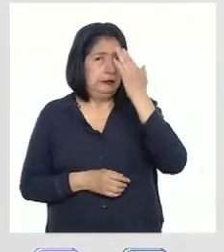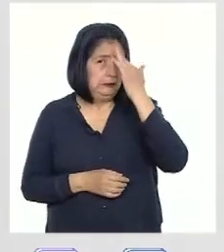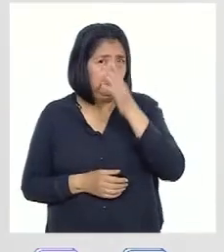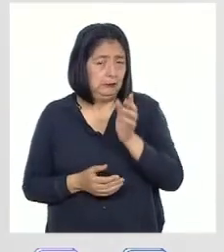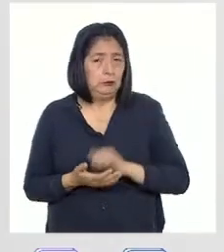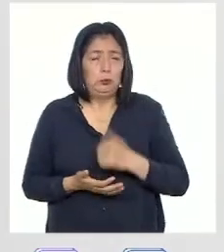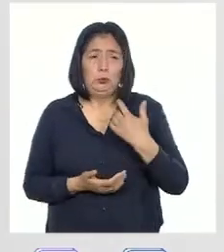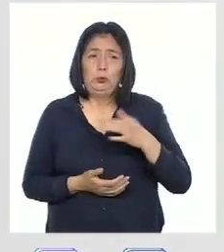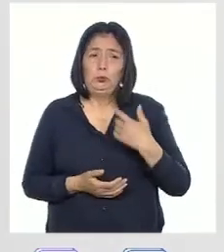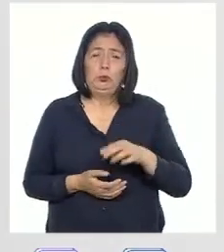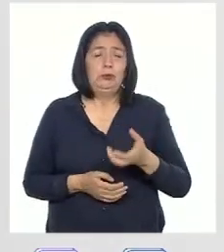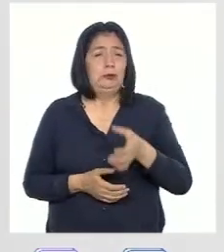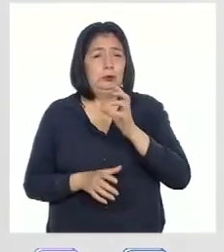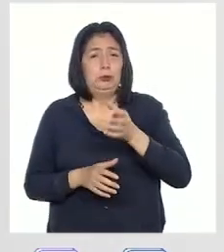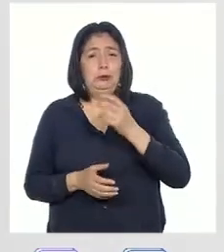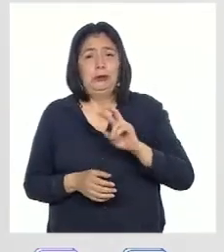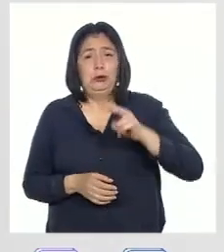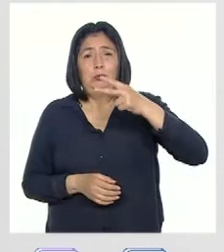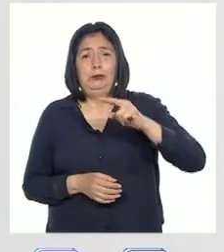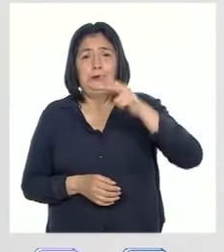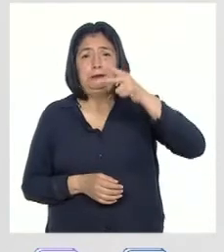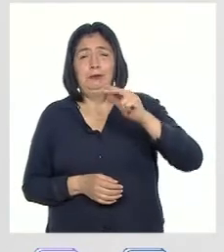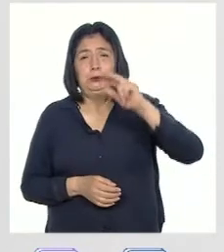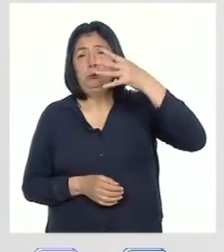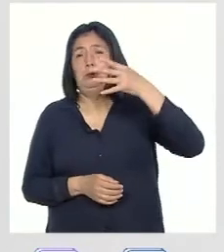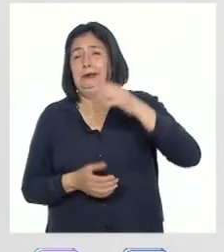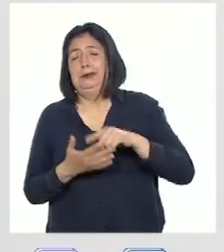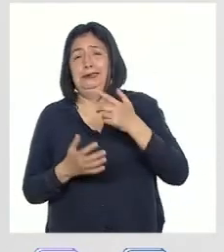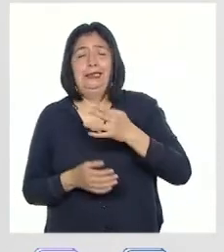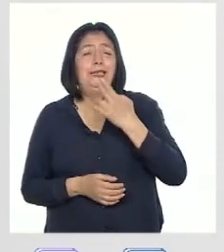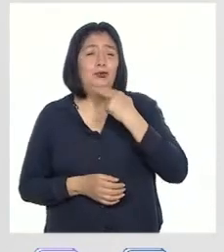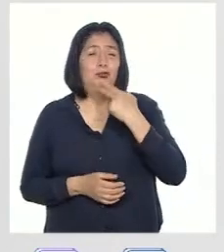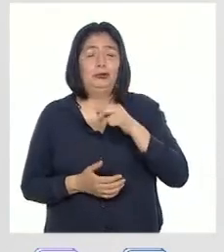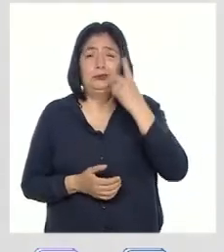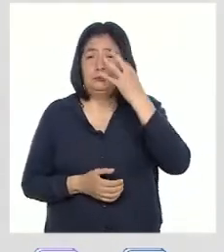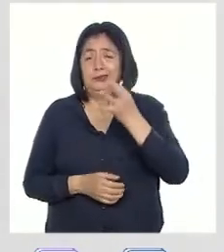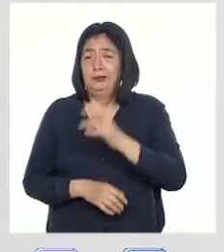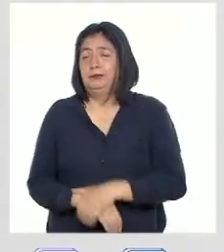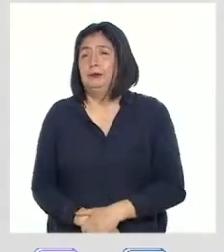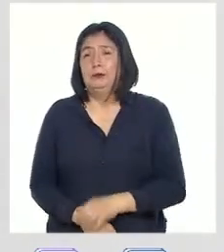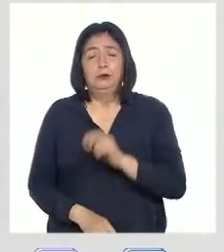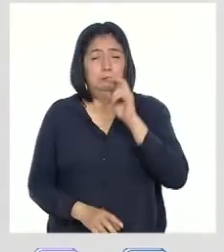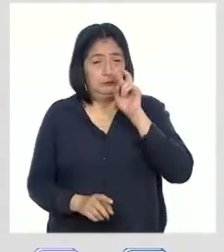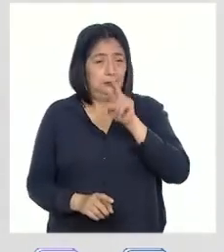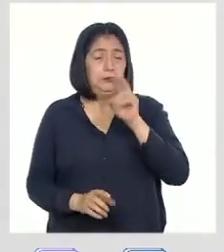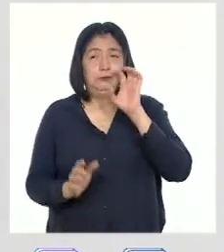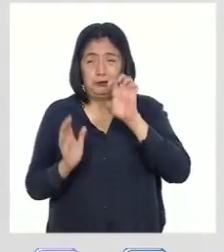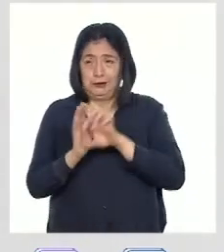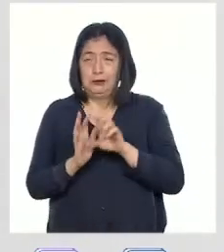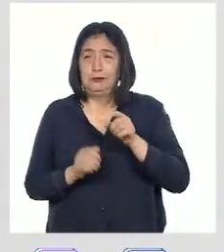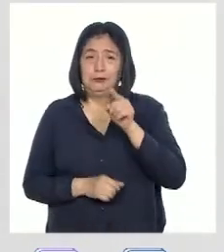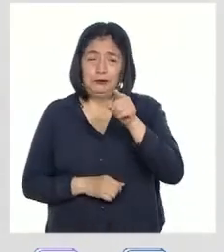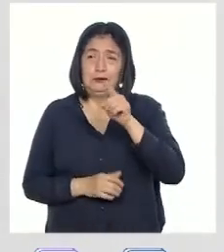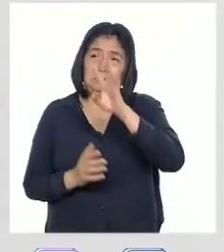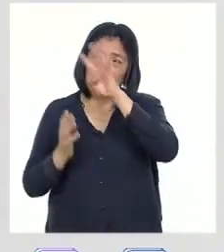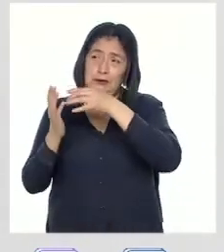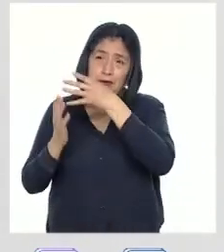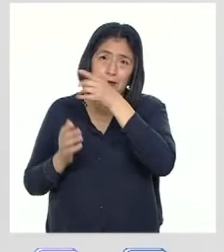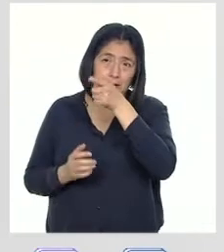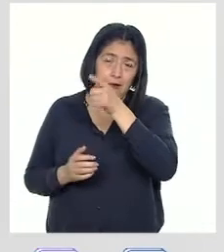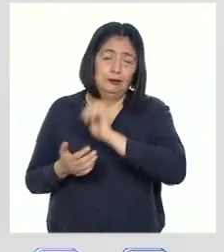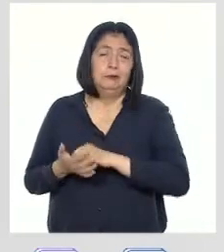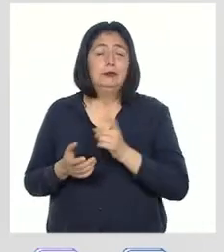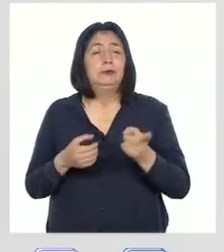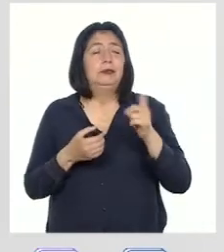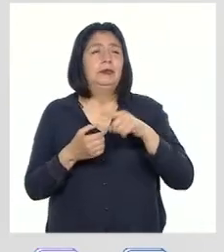eso, podemos consumir el doble o triple de azúcares de lo que creemos. Observa, por ejemplo, esta tabla nutricional